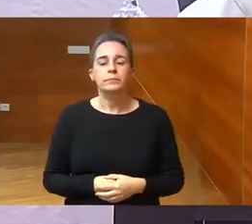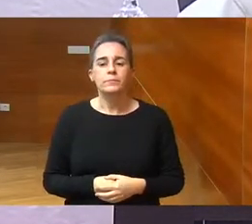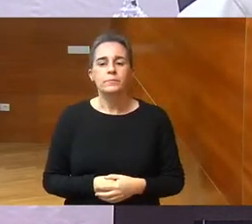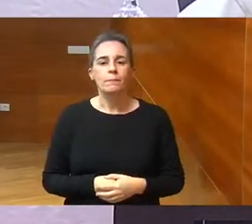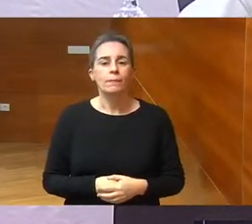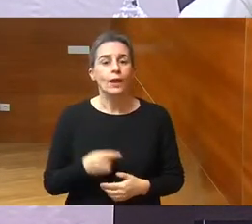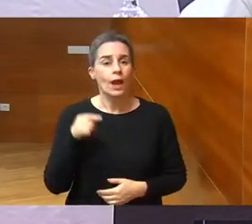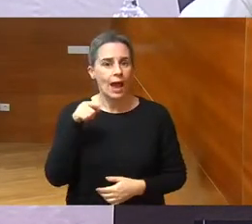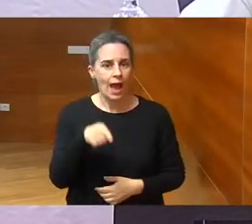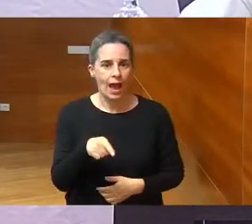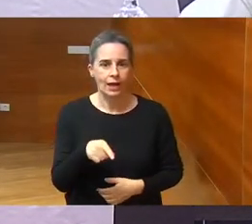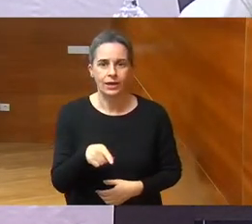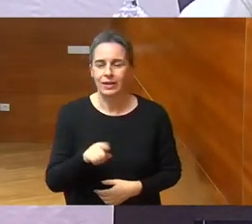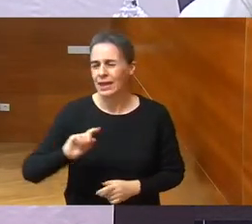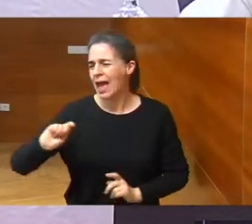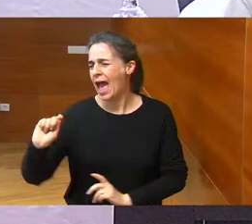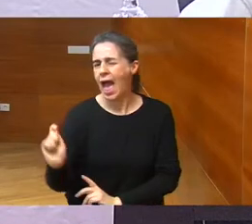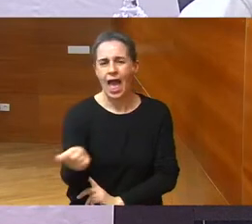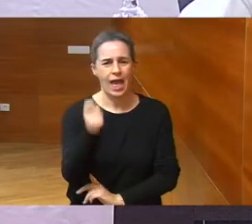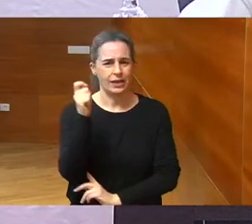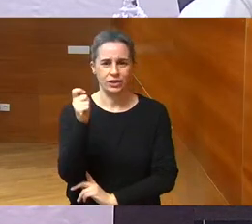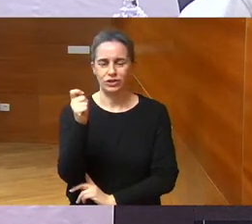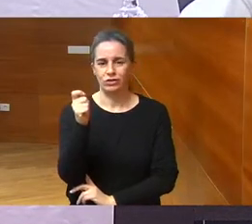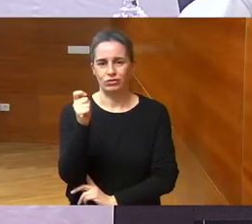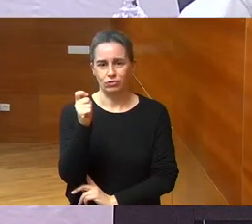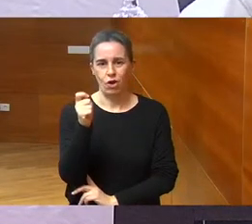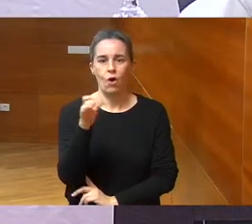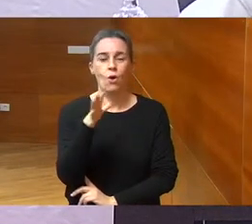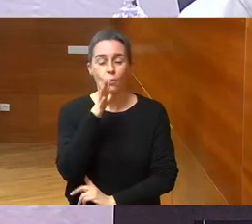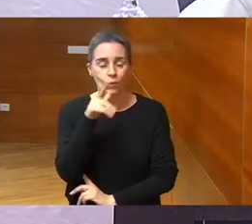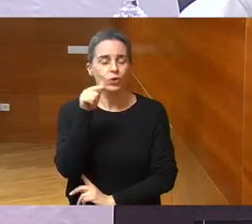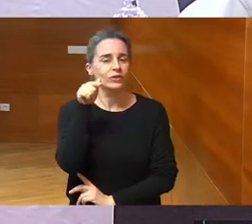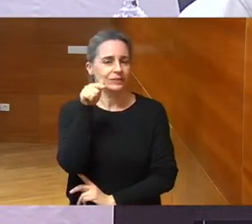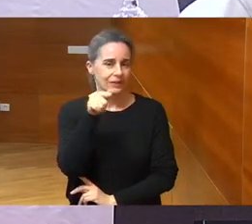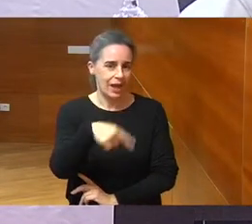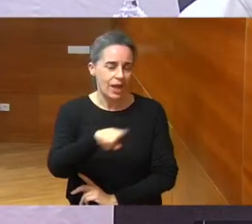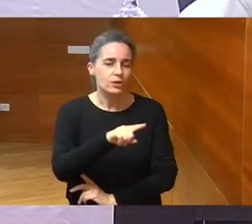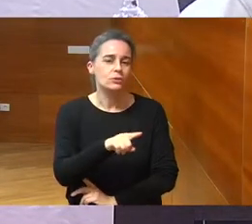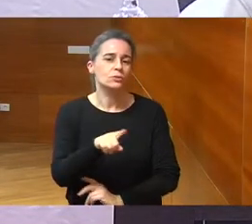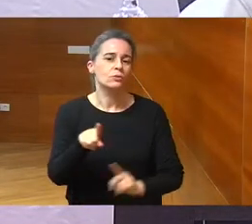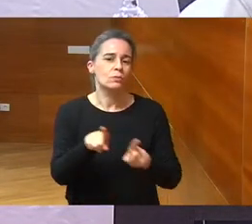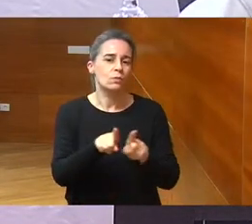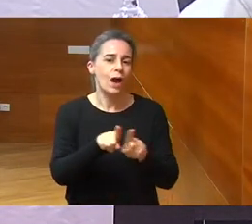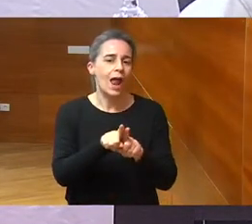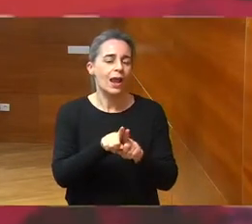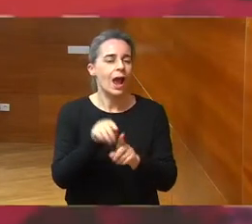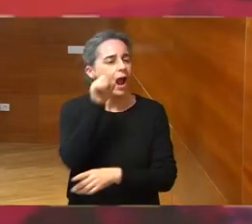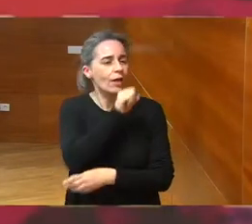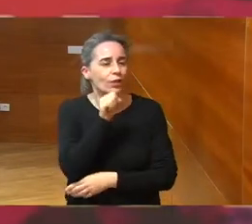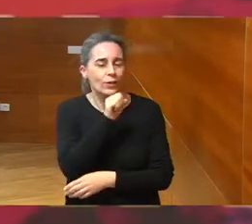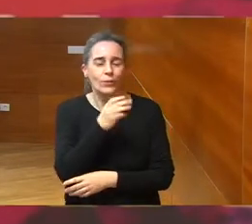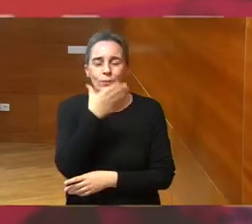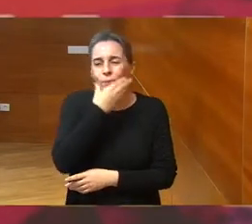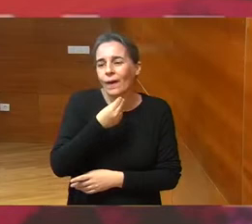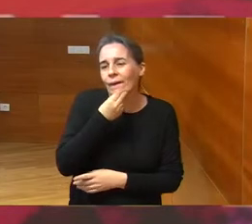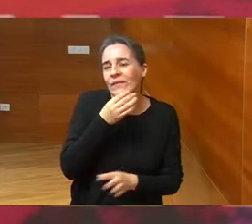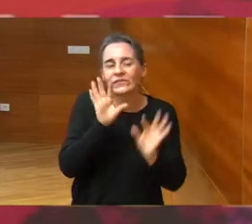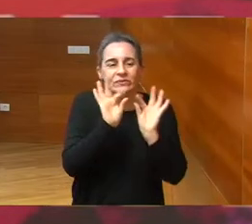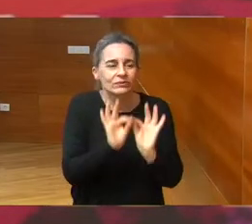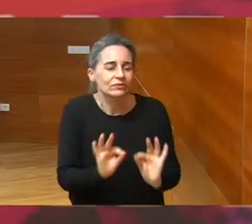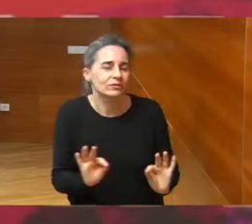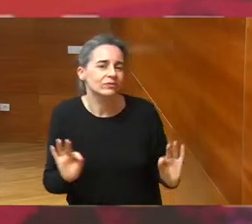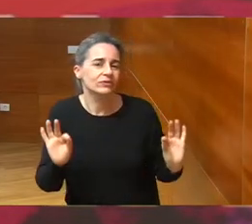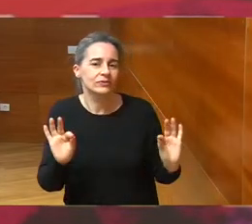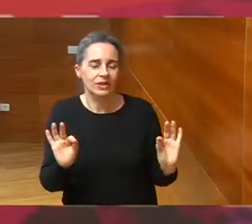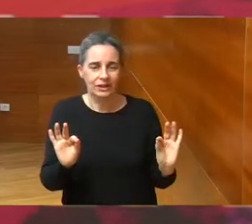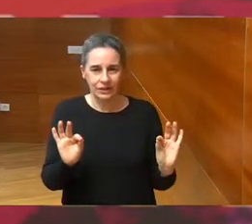más ruidoso éxito de la noche con los honores de la repetición por la delicadeza con la que cantaron el coro del ensueño